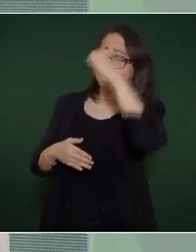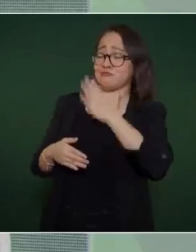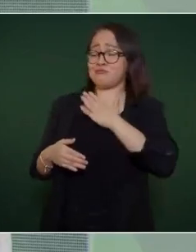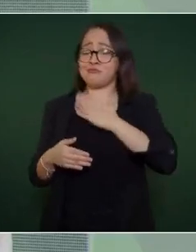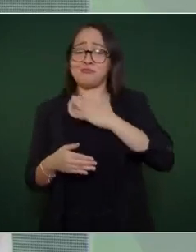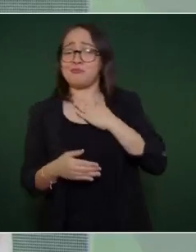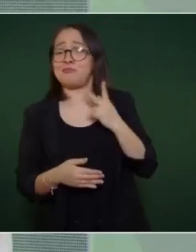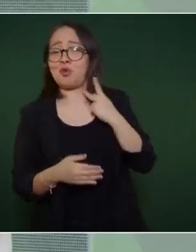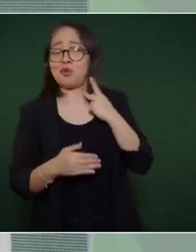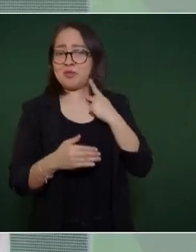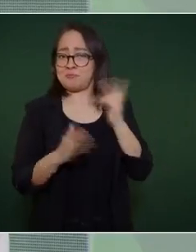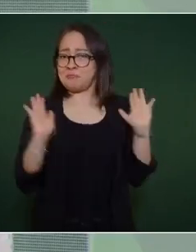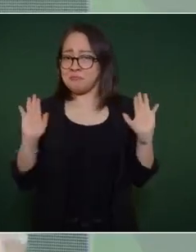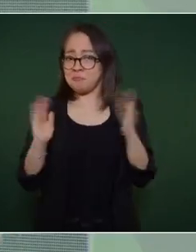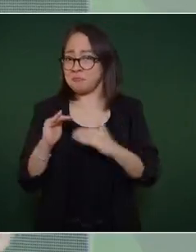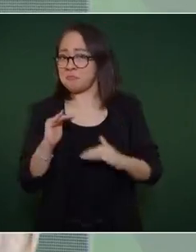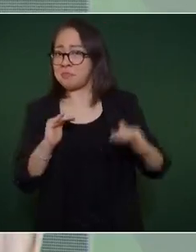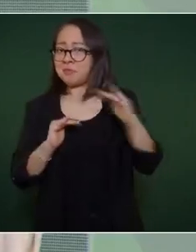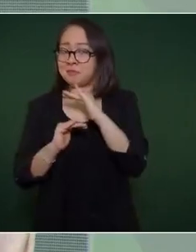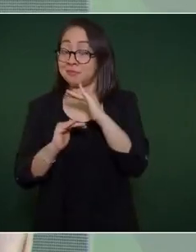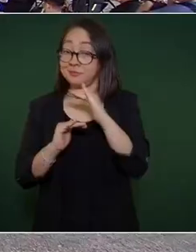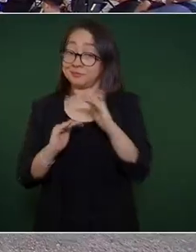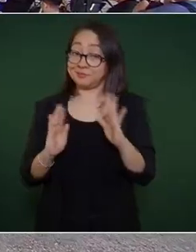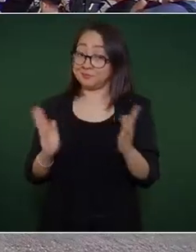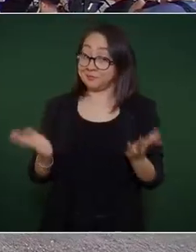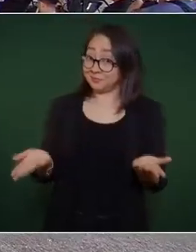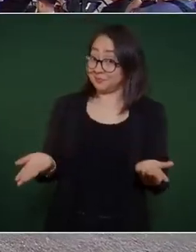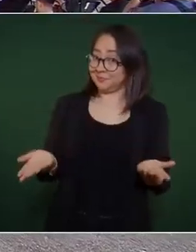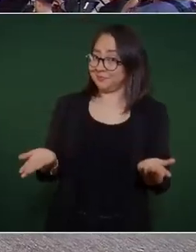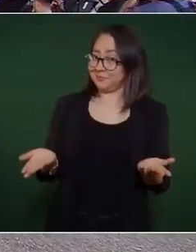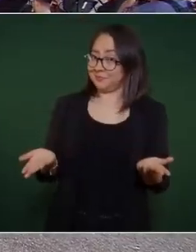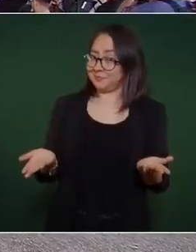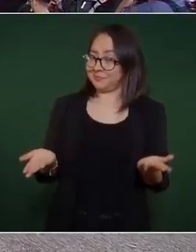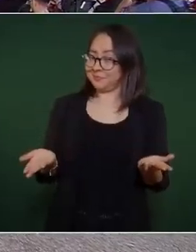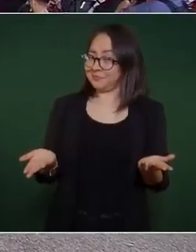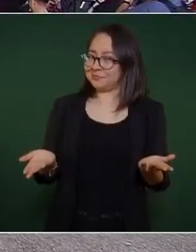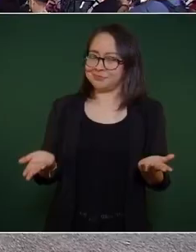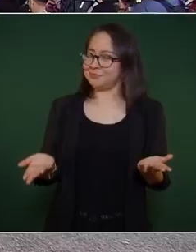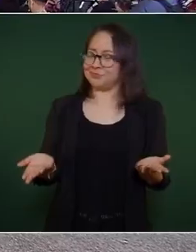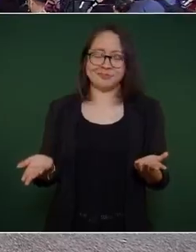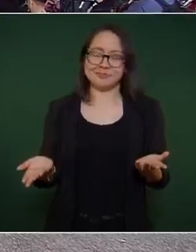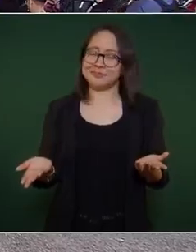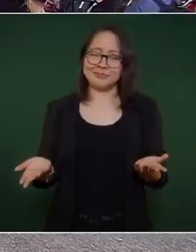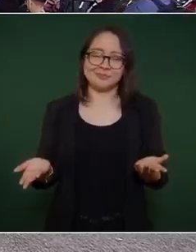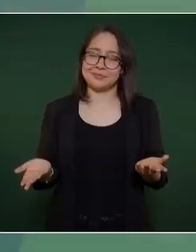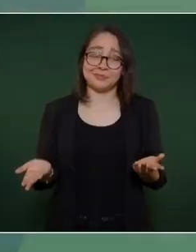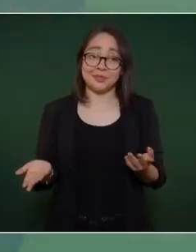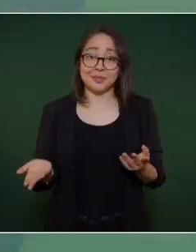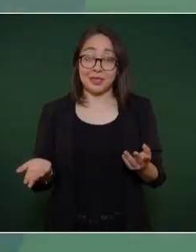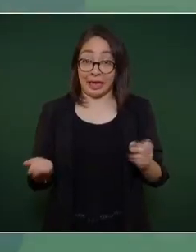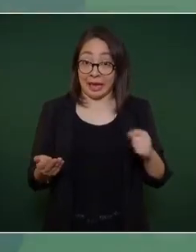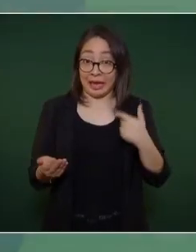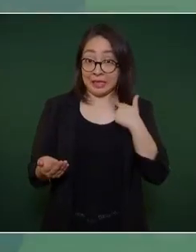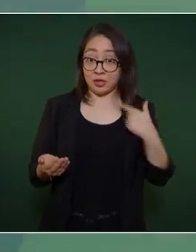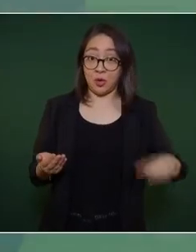políticos. Entonces, se extrañan, se